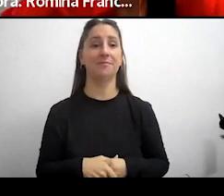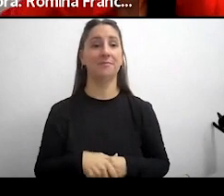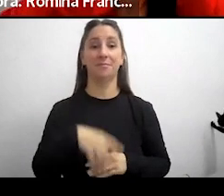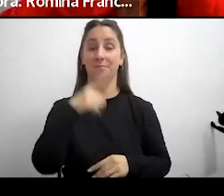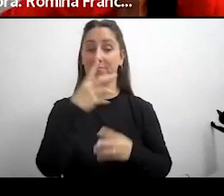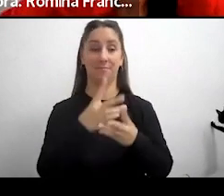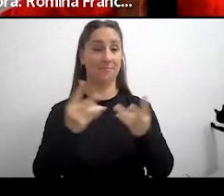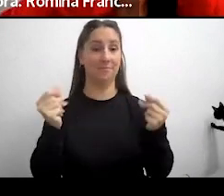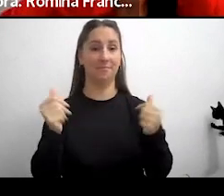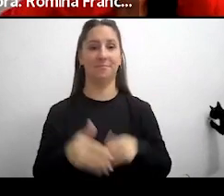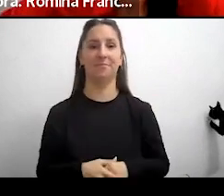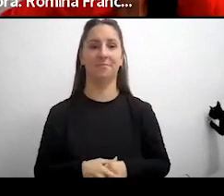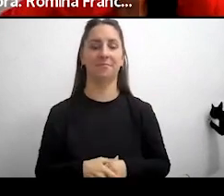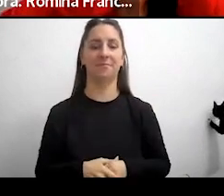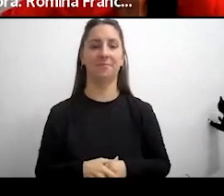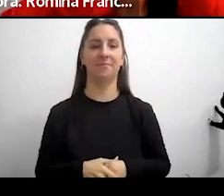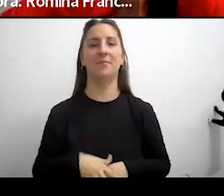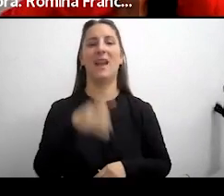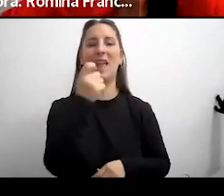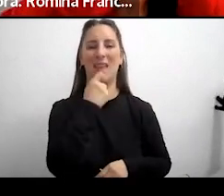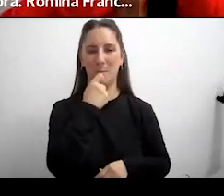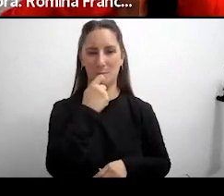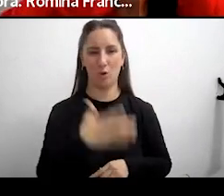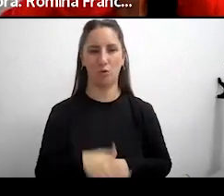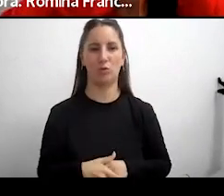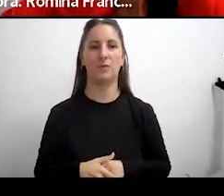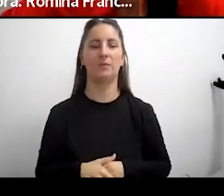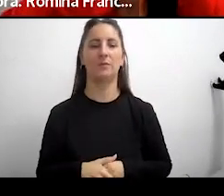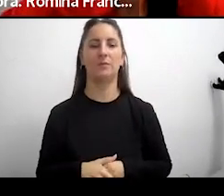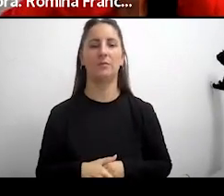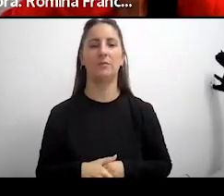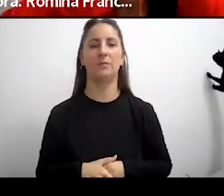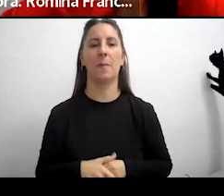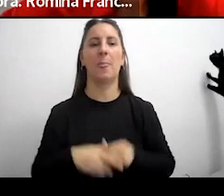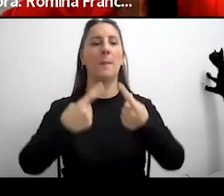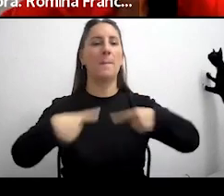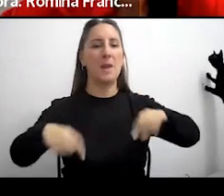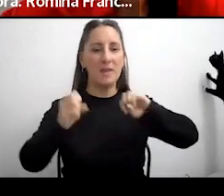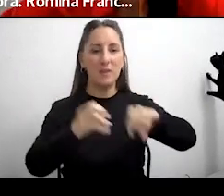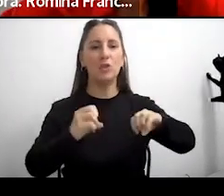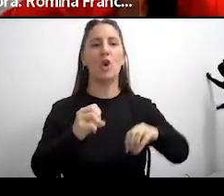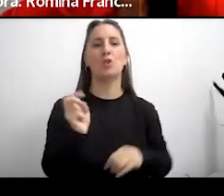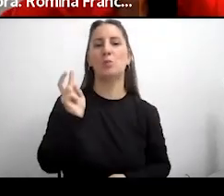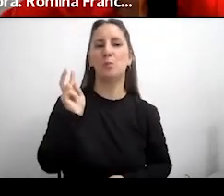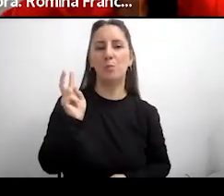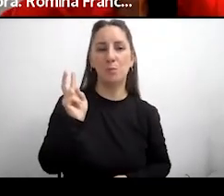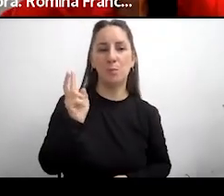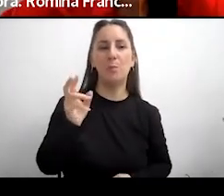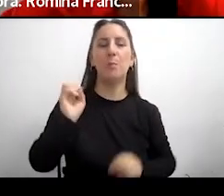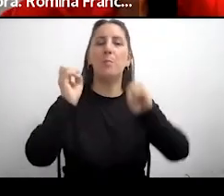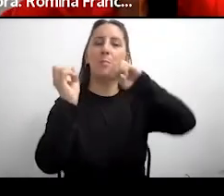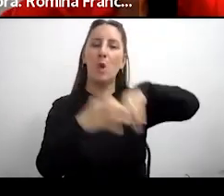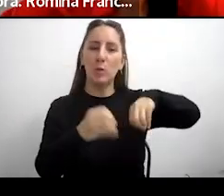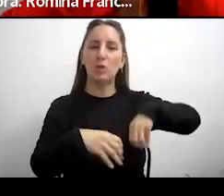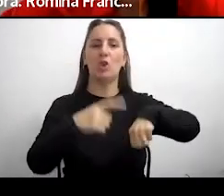finalizar, los ejemplos, tenemos, bueno, previsiones, provisiones, provisión de